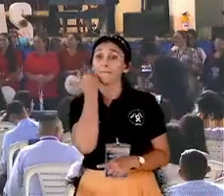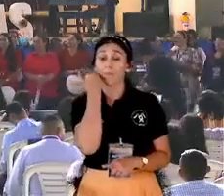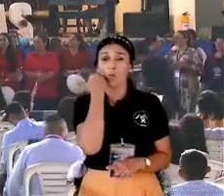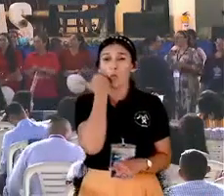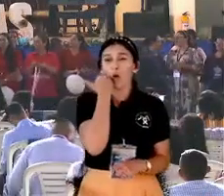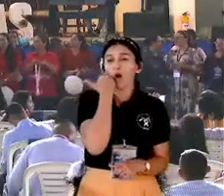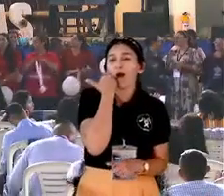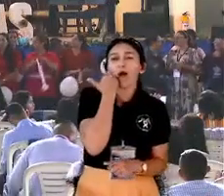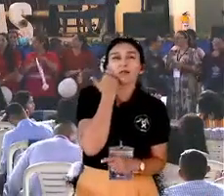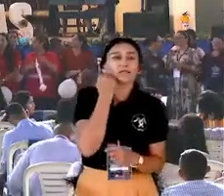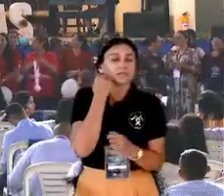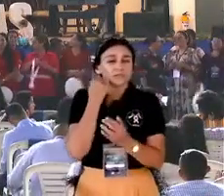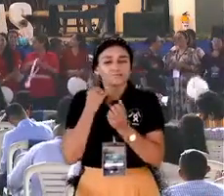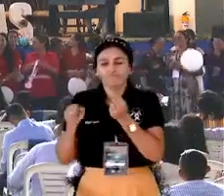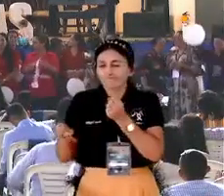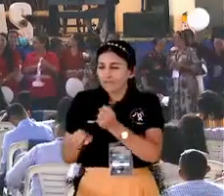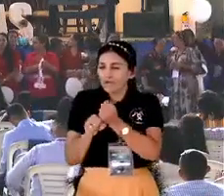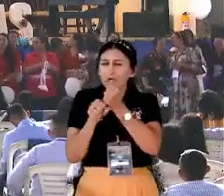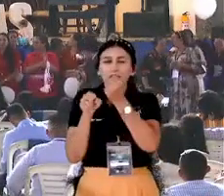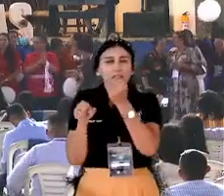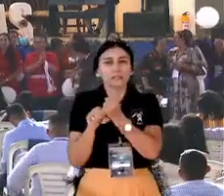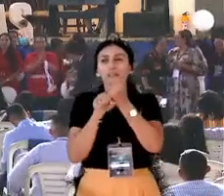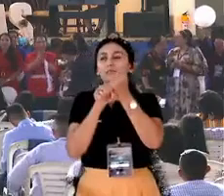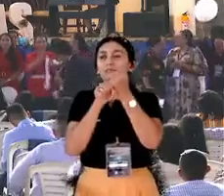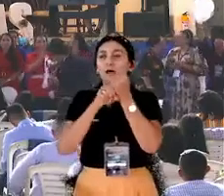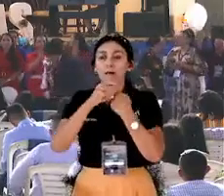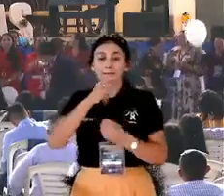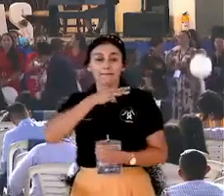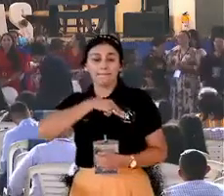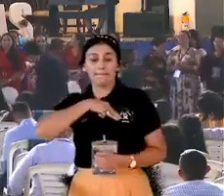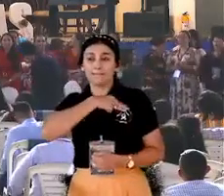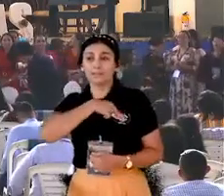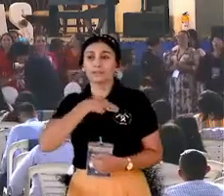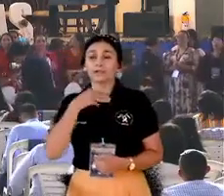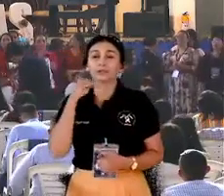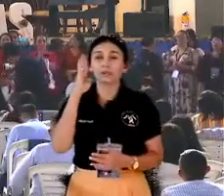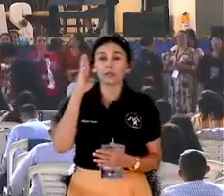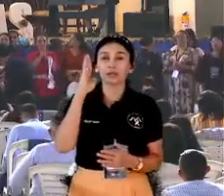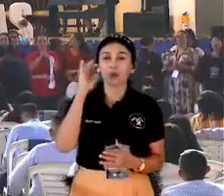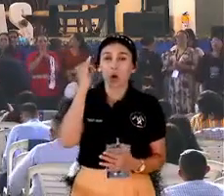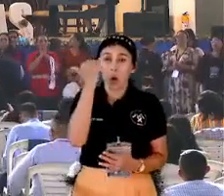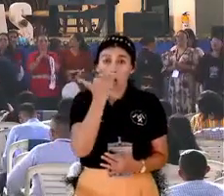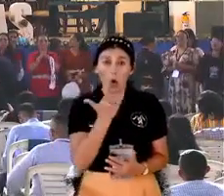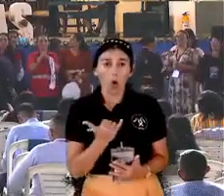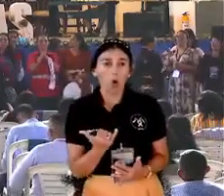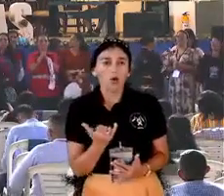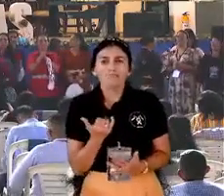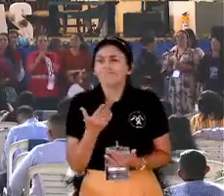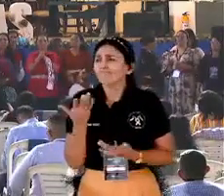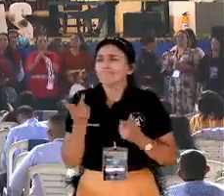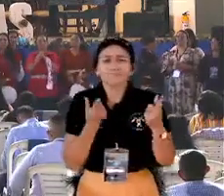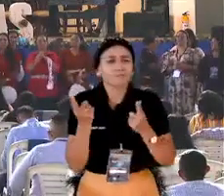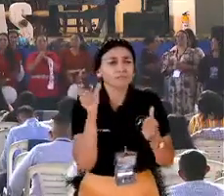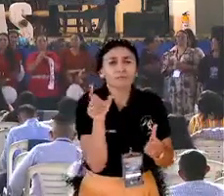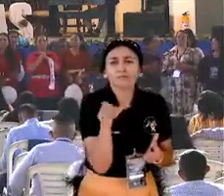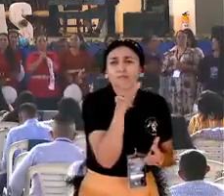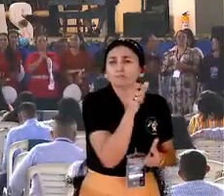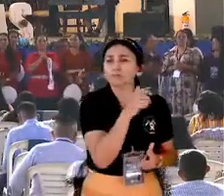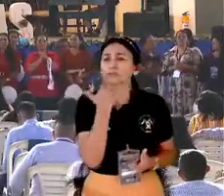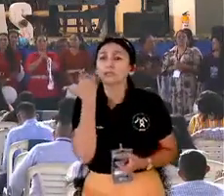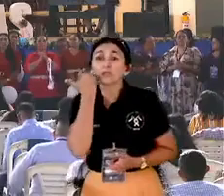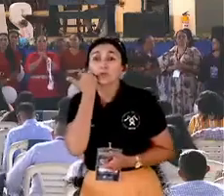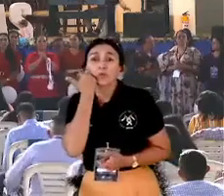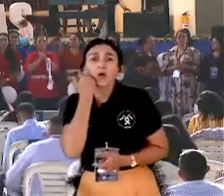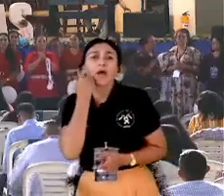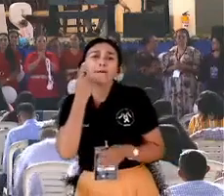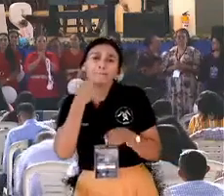apasiona la obra misionera. Hoy tal vez nos faltan muchas mujeres por nombrar, pero